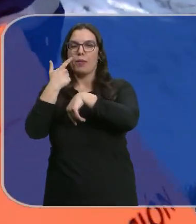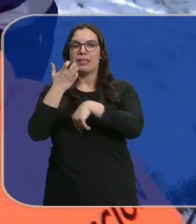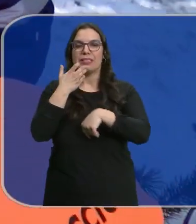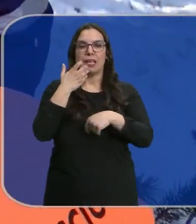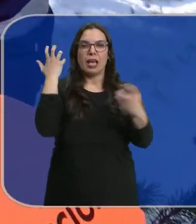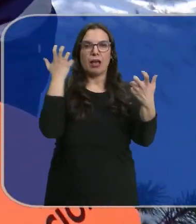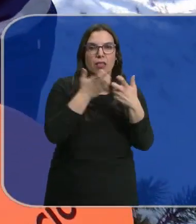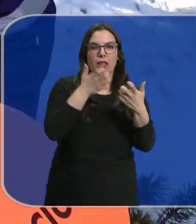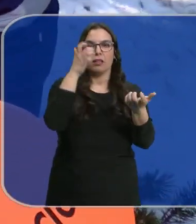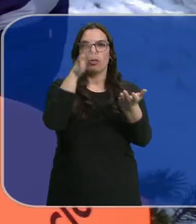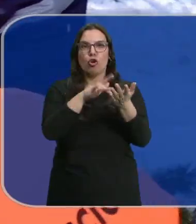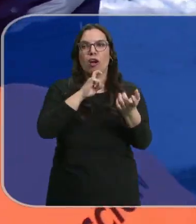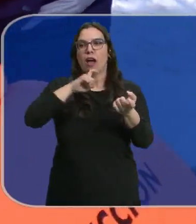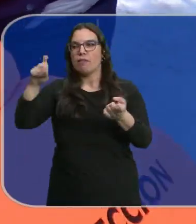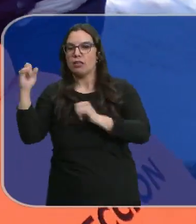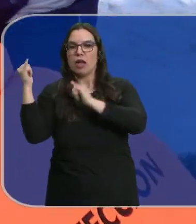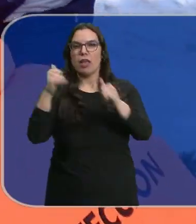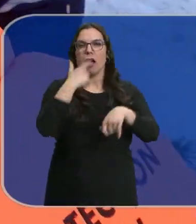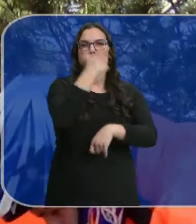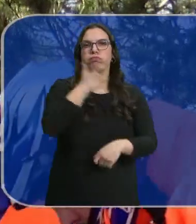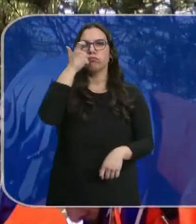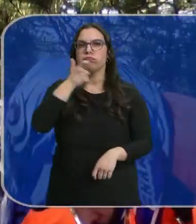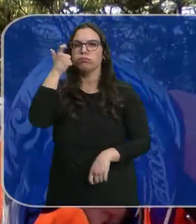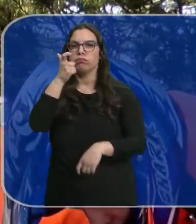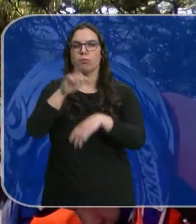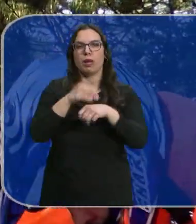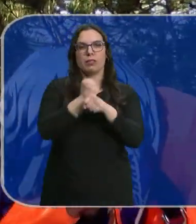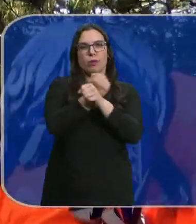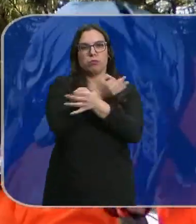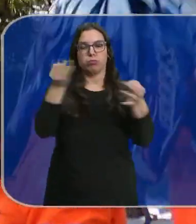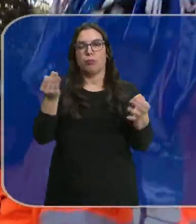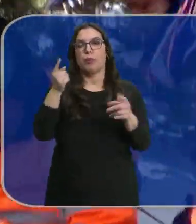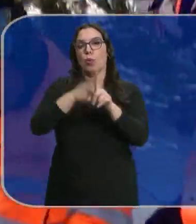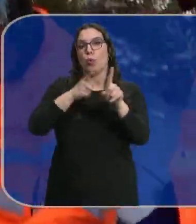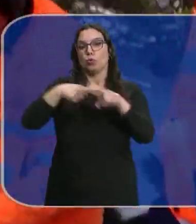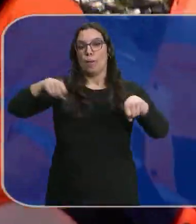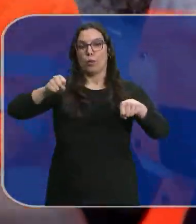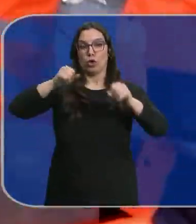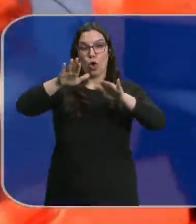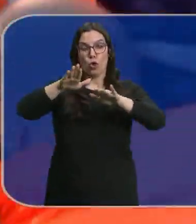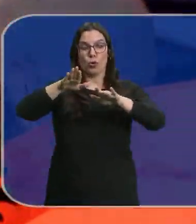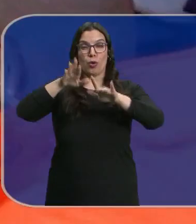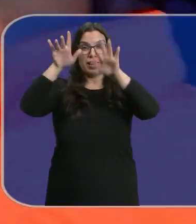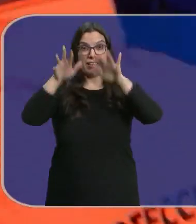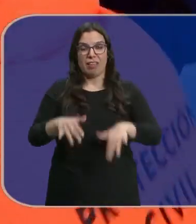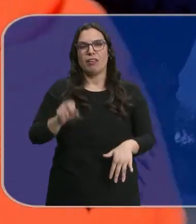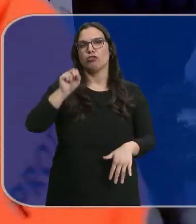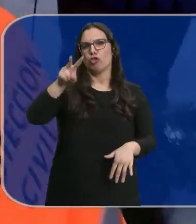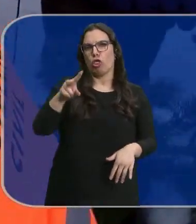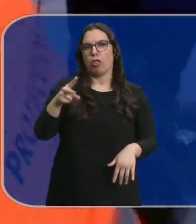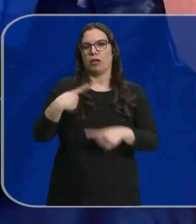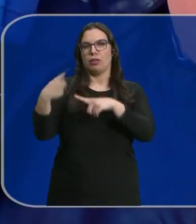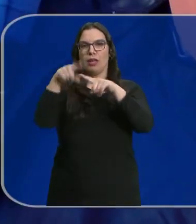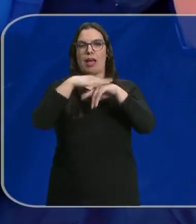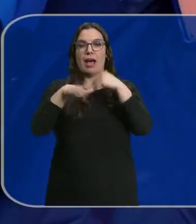y funcionamiento para la optimización de estas labores. Se han utilizado hasta 12 motos de nieve para llegar a un punto complicado de